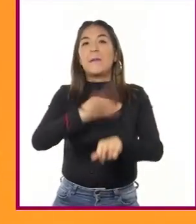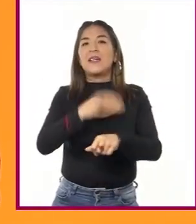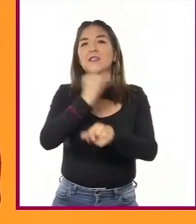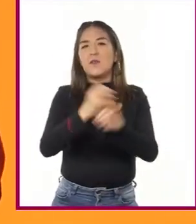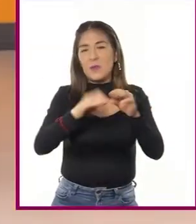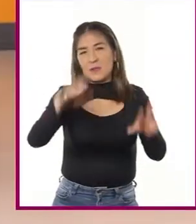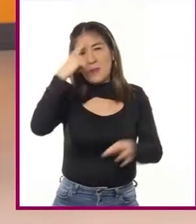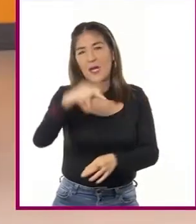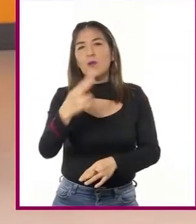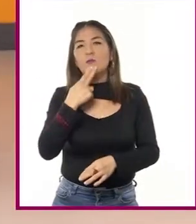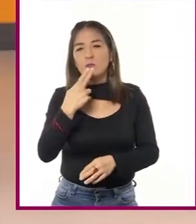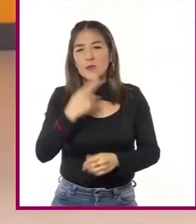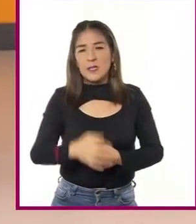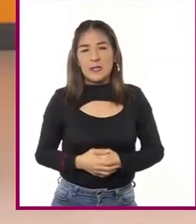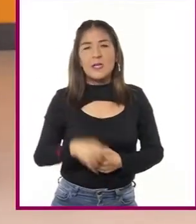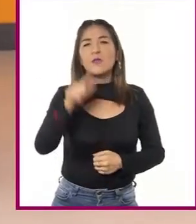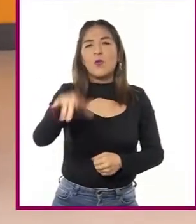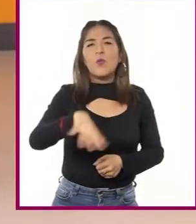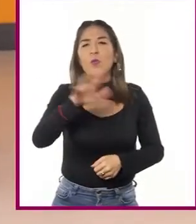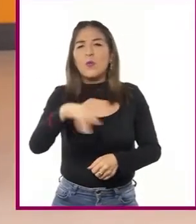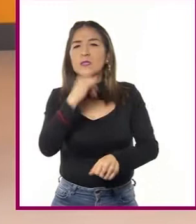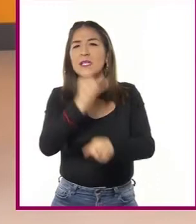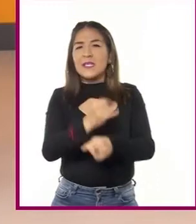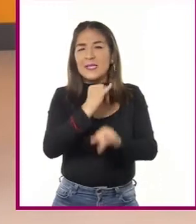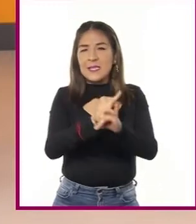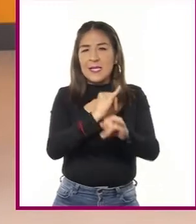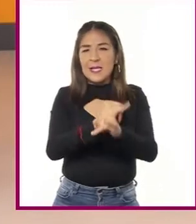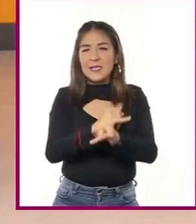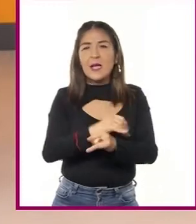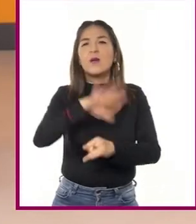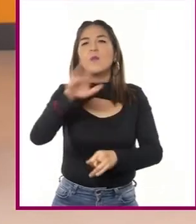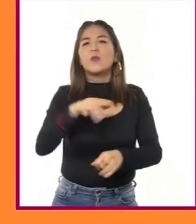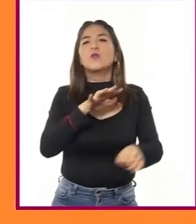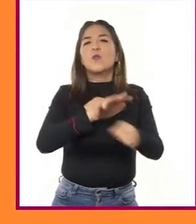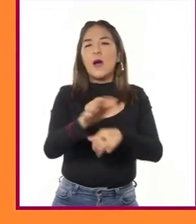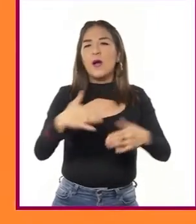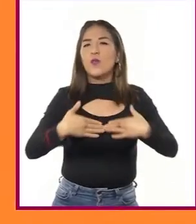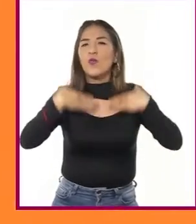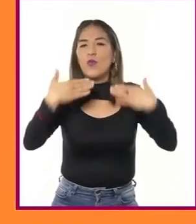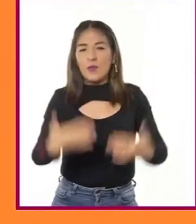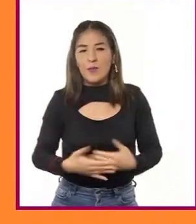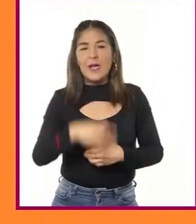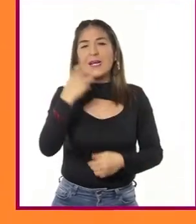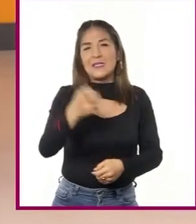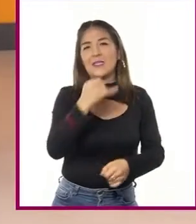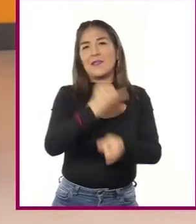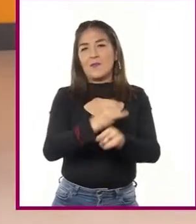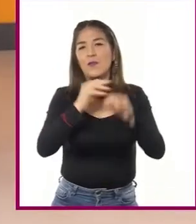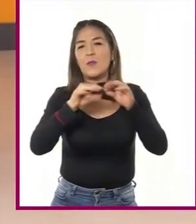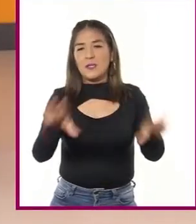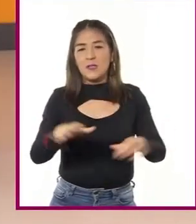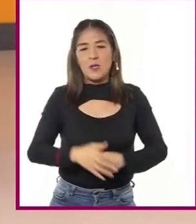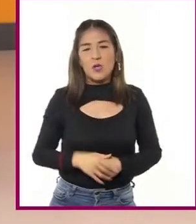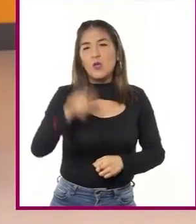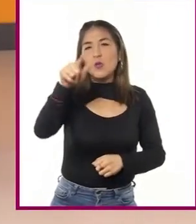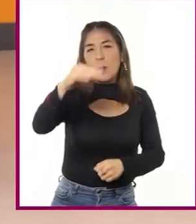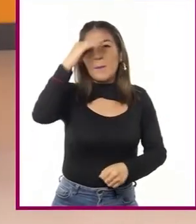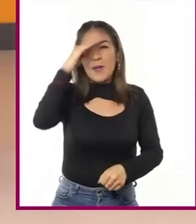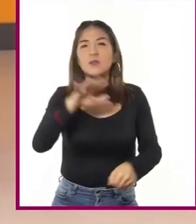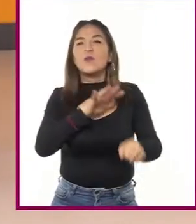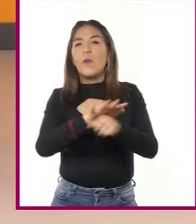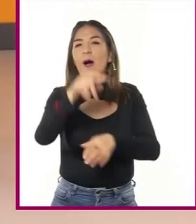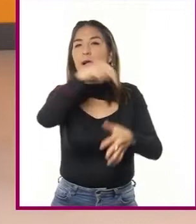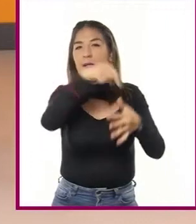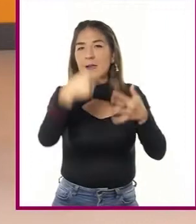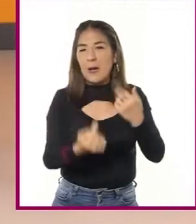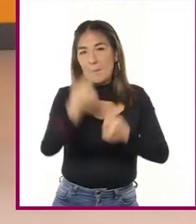utilidad. Buscando en Internet encontramos en sitios confiables la siguiente información. Pensando en los requerimientos